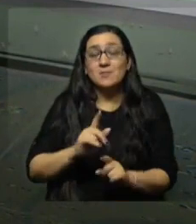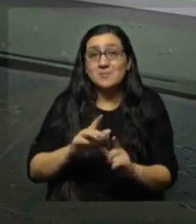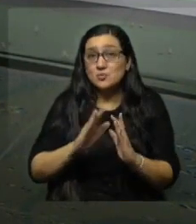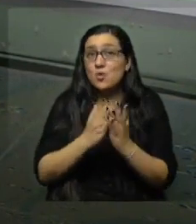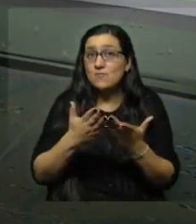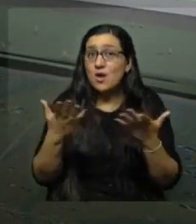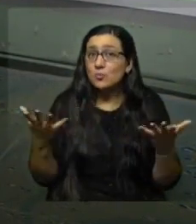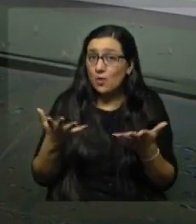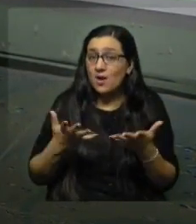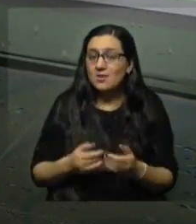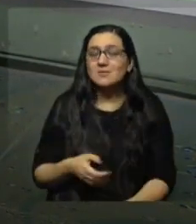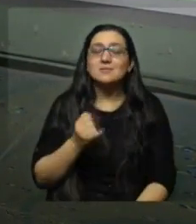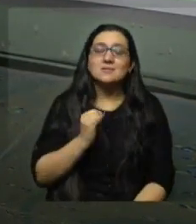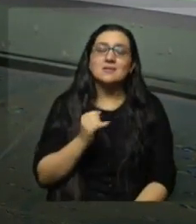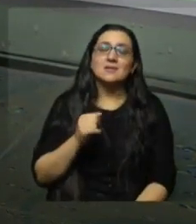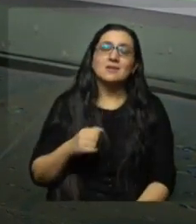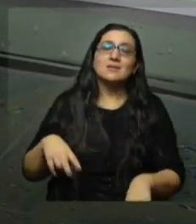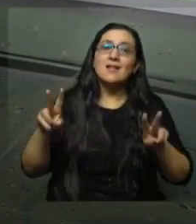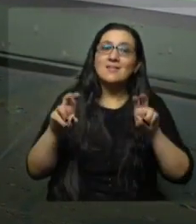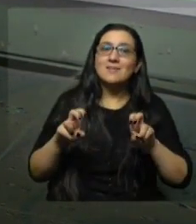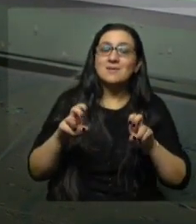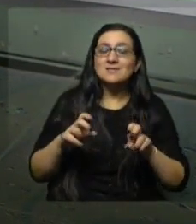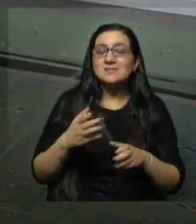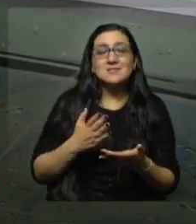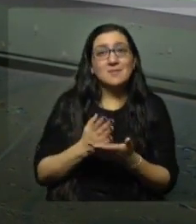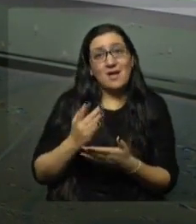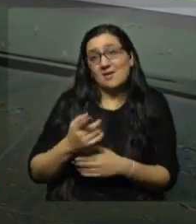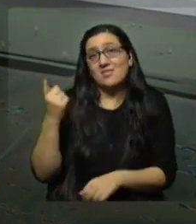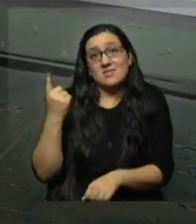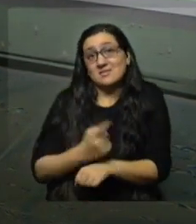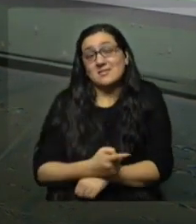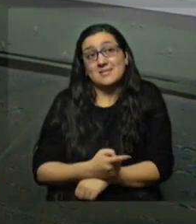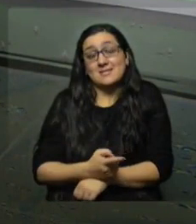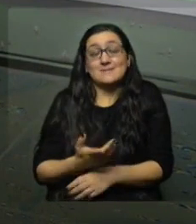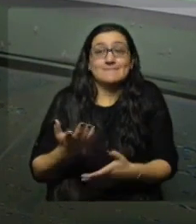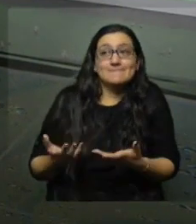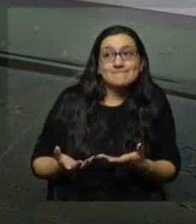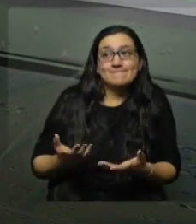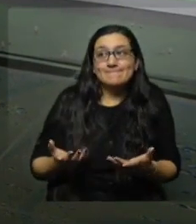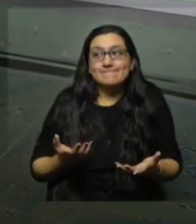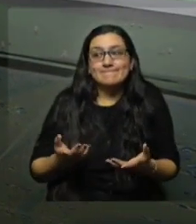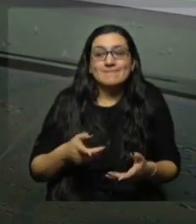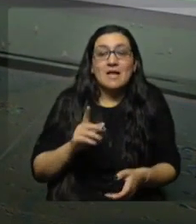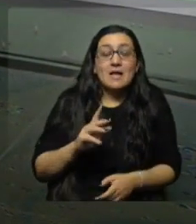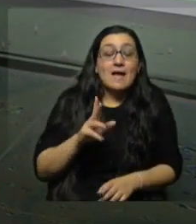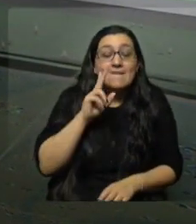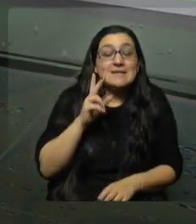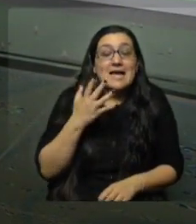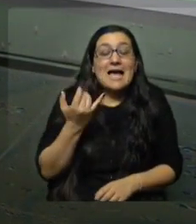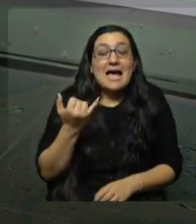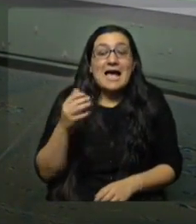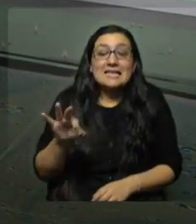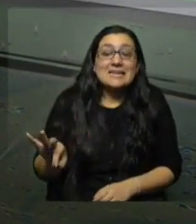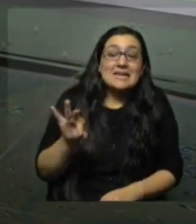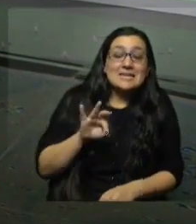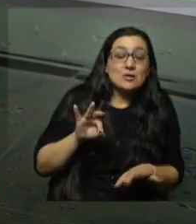Sí, claro, ahí viene siempre el tema de la decisión, o sea, de tomar decisiones subjetivas, ¿no? De decir, bueno, a ver, a quién incluimos, a quién dejamos afuera, porque